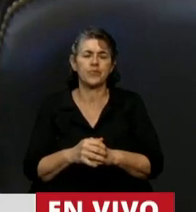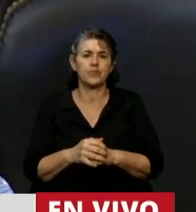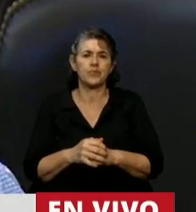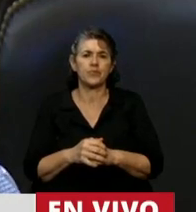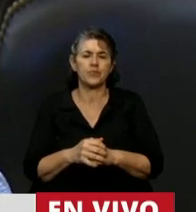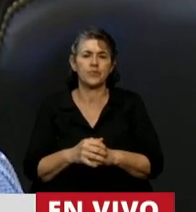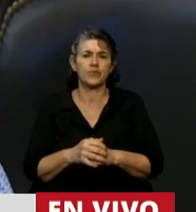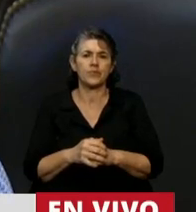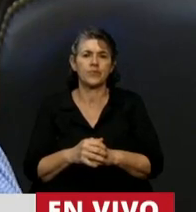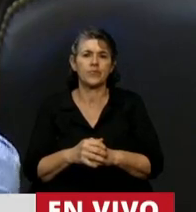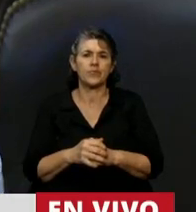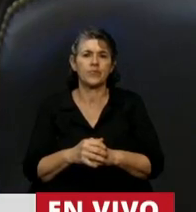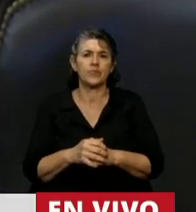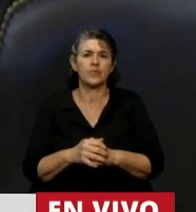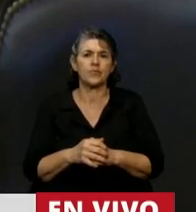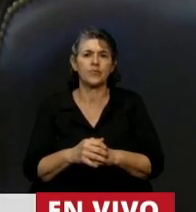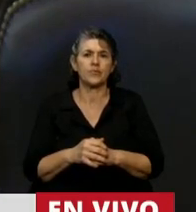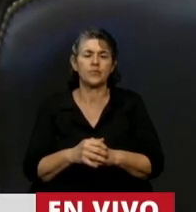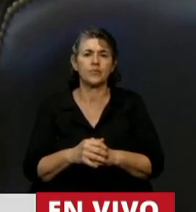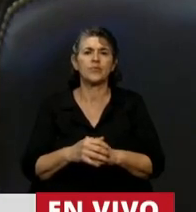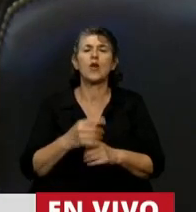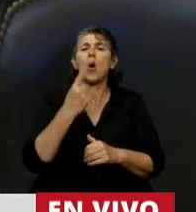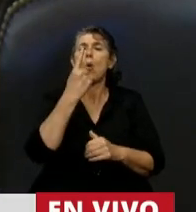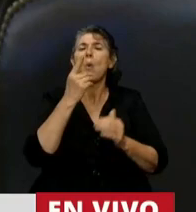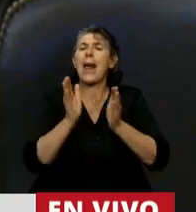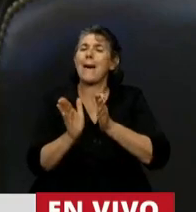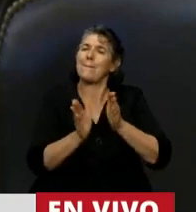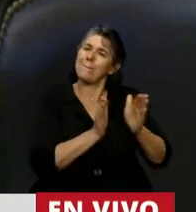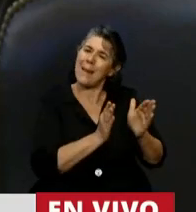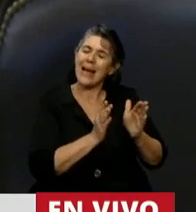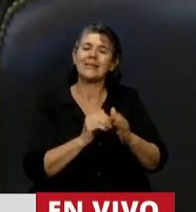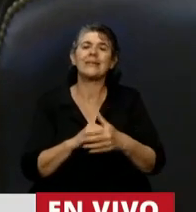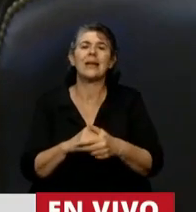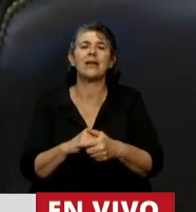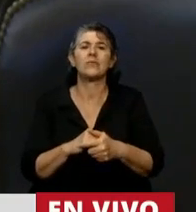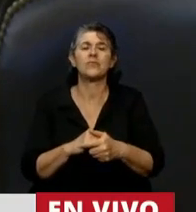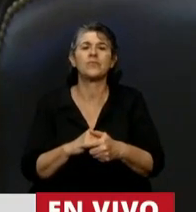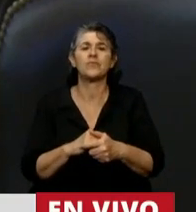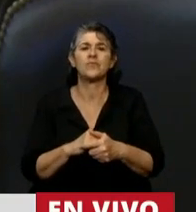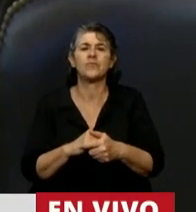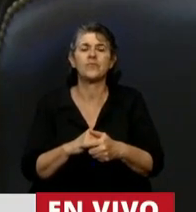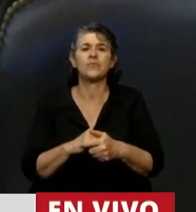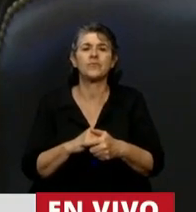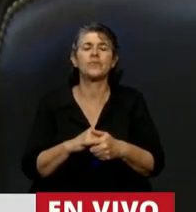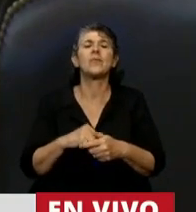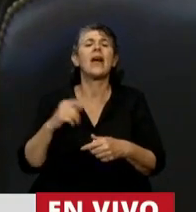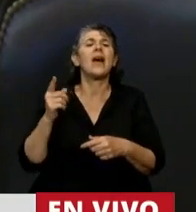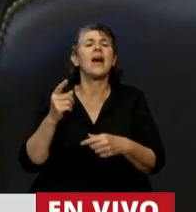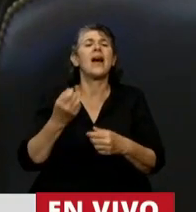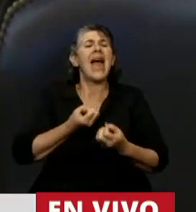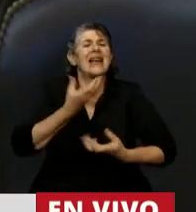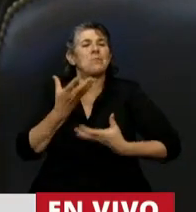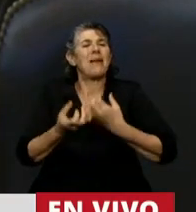Yo quiero hacer una parte por algo que manifestó y que me parece totalmente fuera de lugar las expresiones